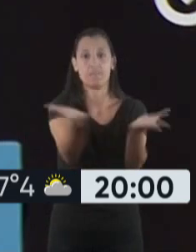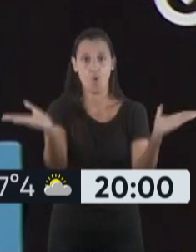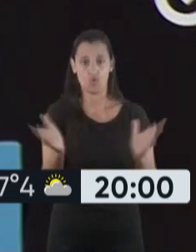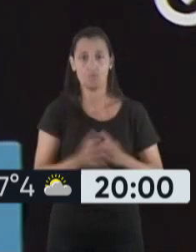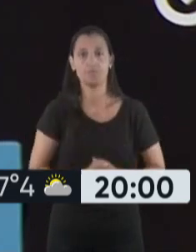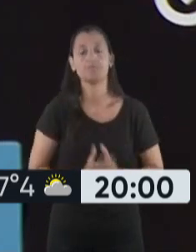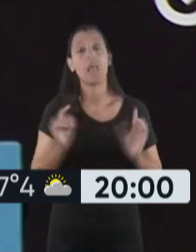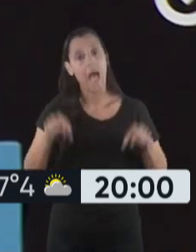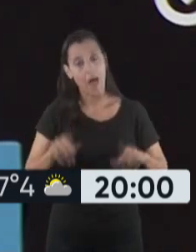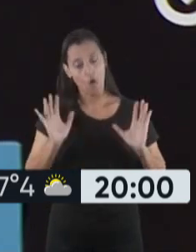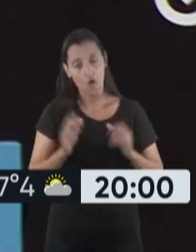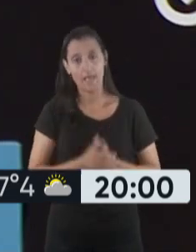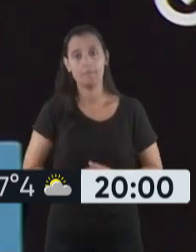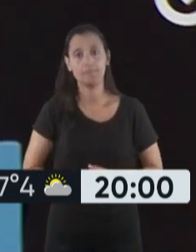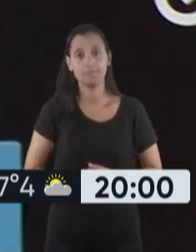Ahora,